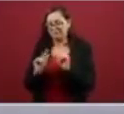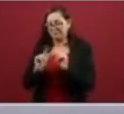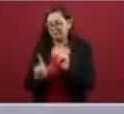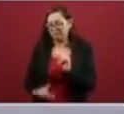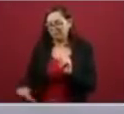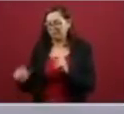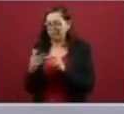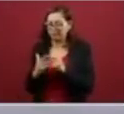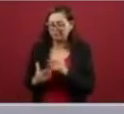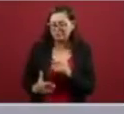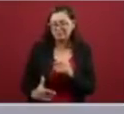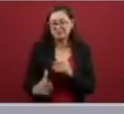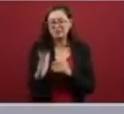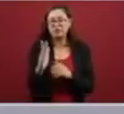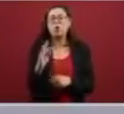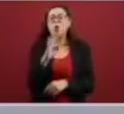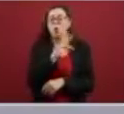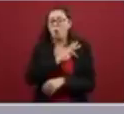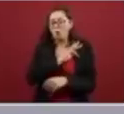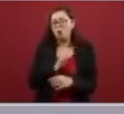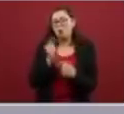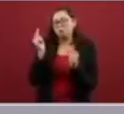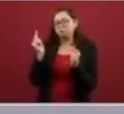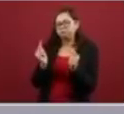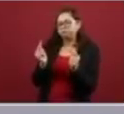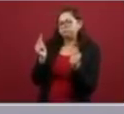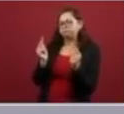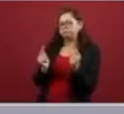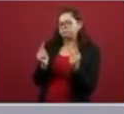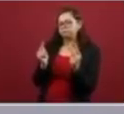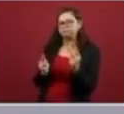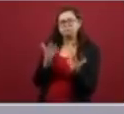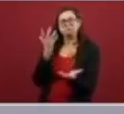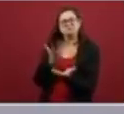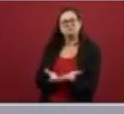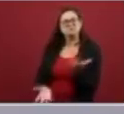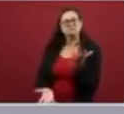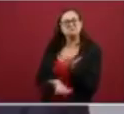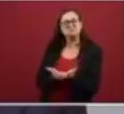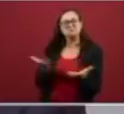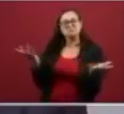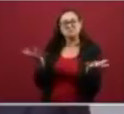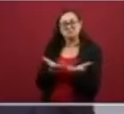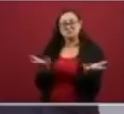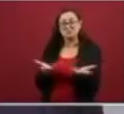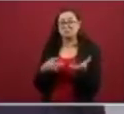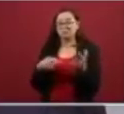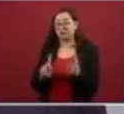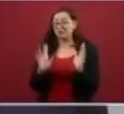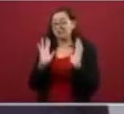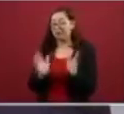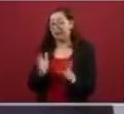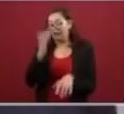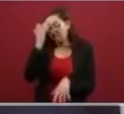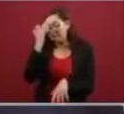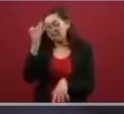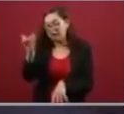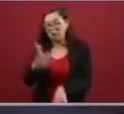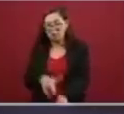seguir enumerando otras acciones realizadas, pero ya me llevé tiempo.